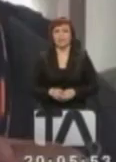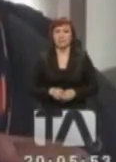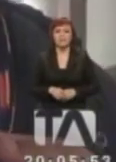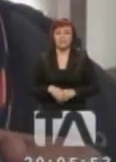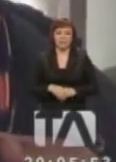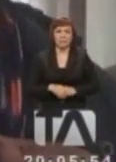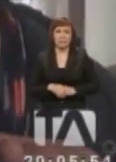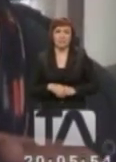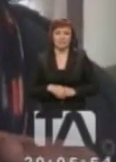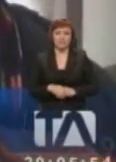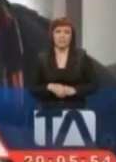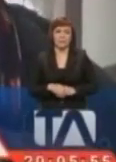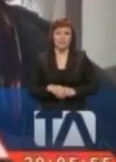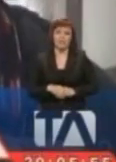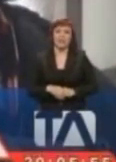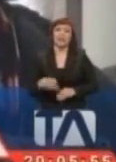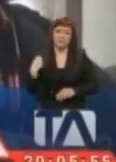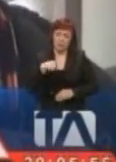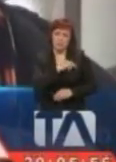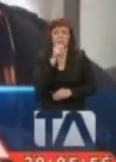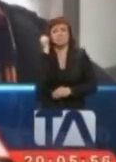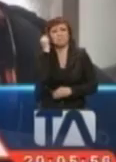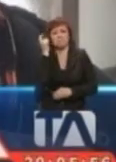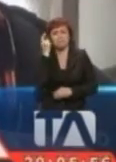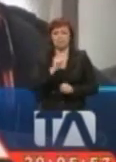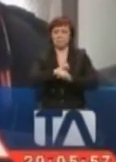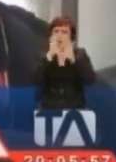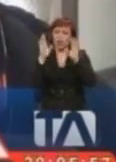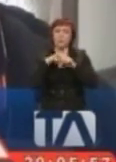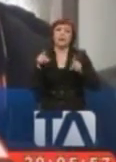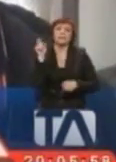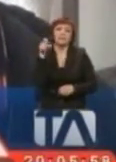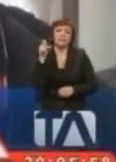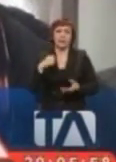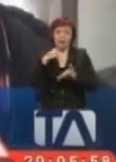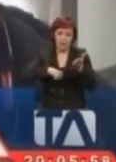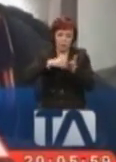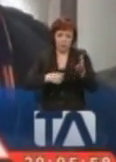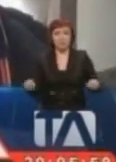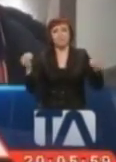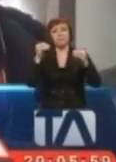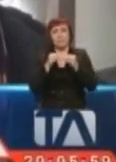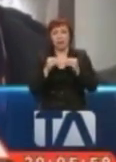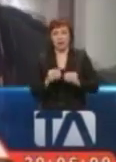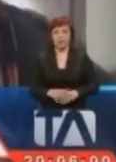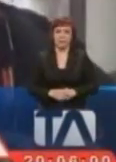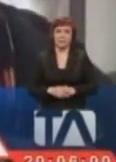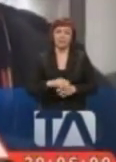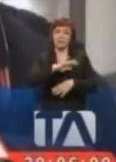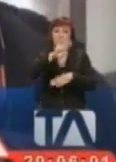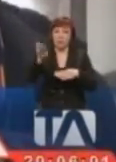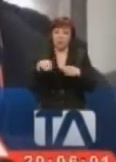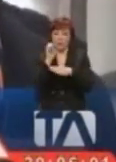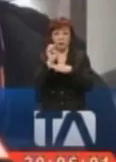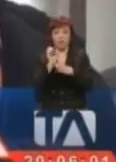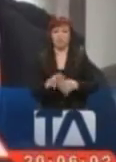extractivismo. No despreciamos, reconocemos, pero no hay que luchar solo por la casa de la CONAIE, hay que luchar por la casa grande. El tema